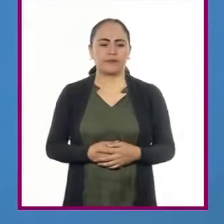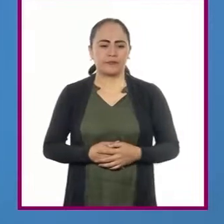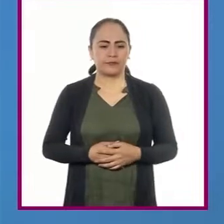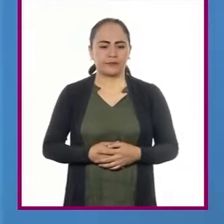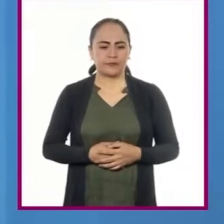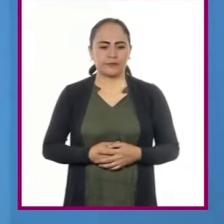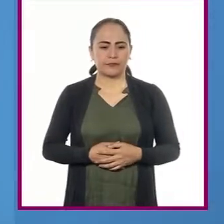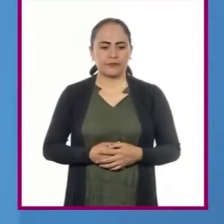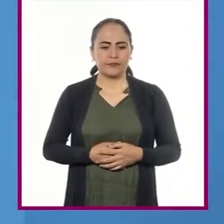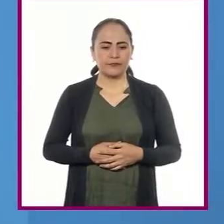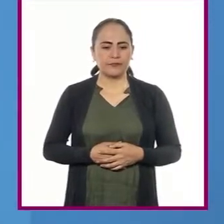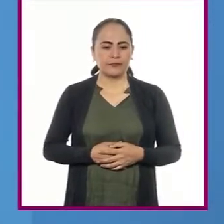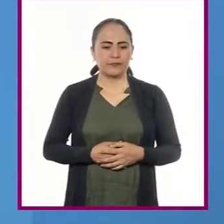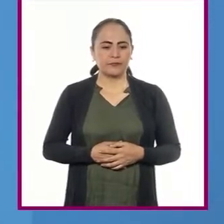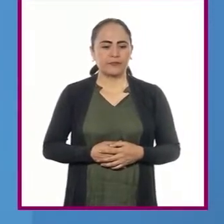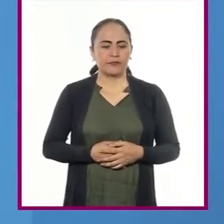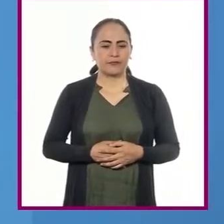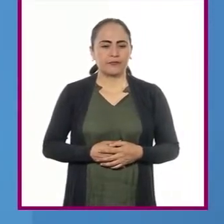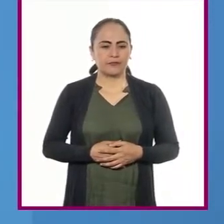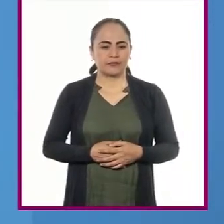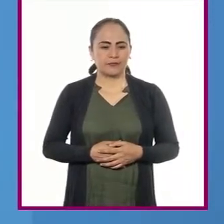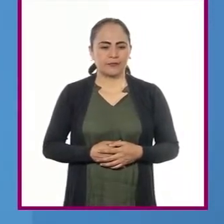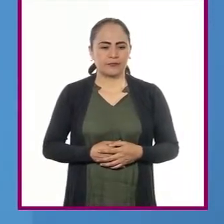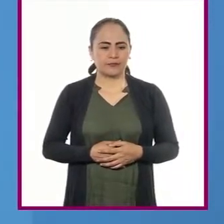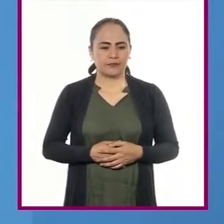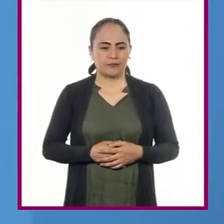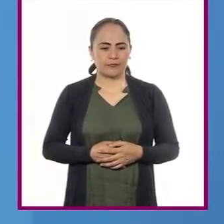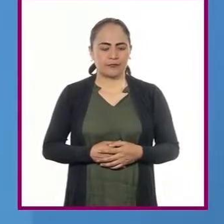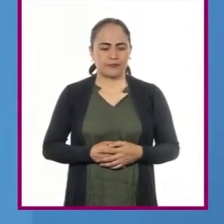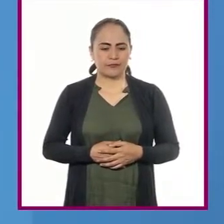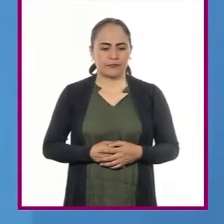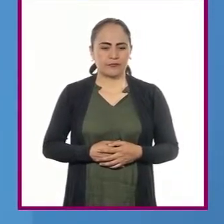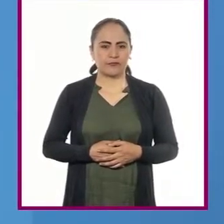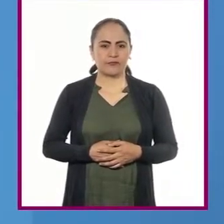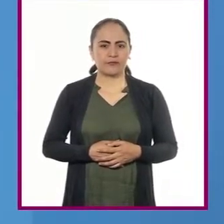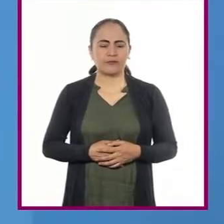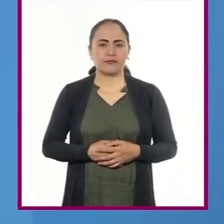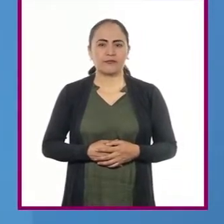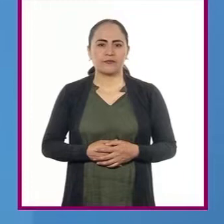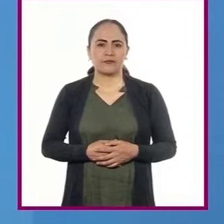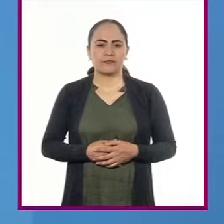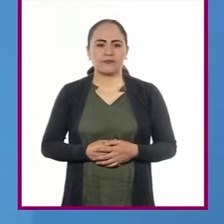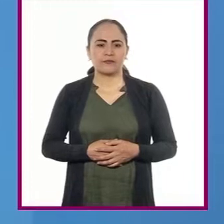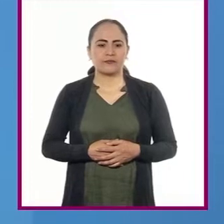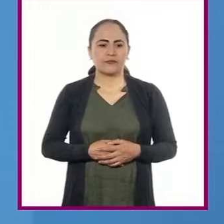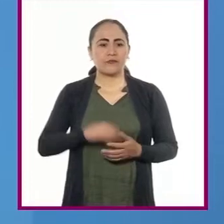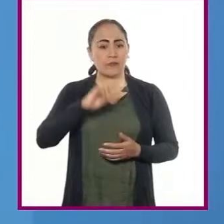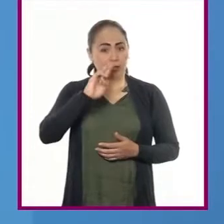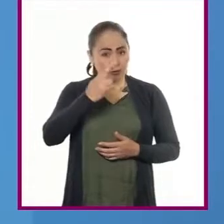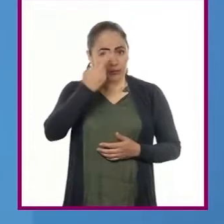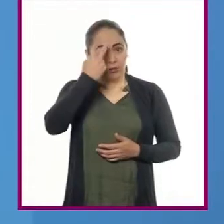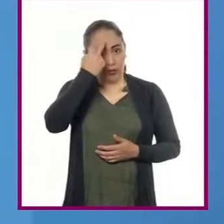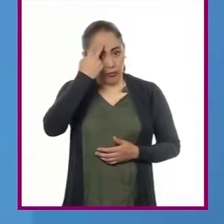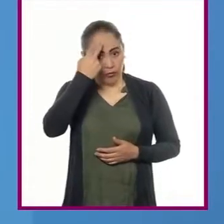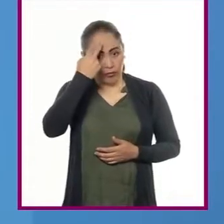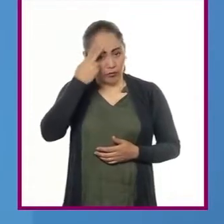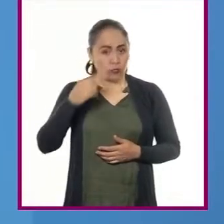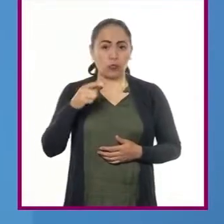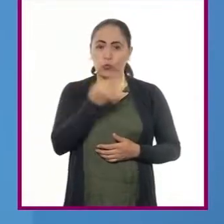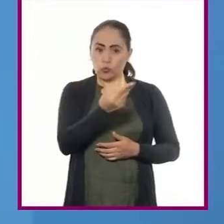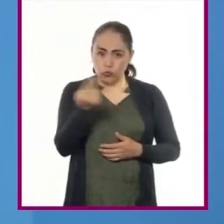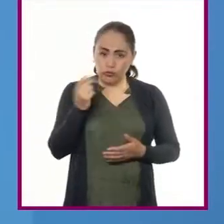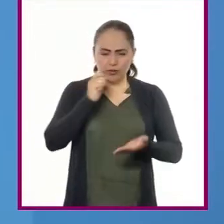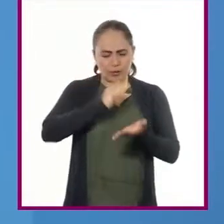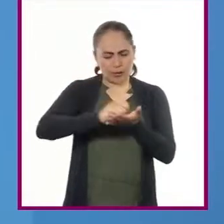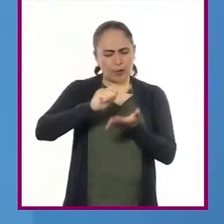social, así como algunas características de los sectores sociales del virreinato. Recuerden que para realizar